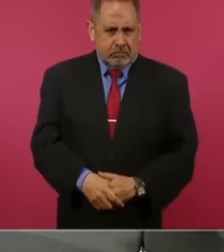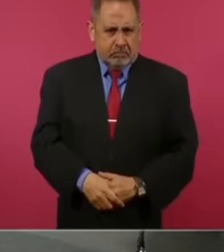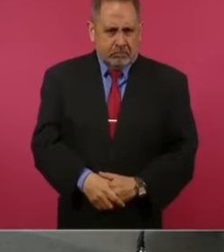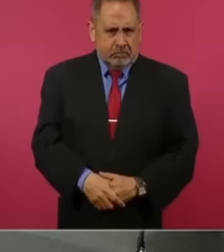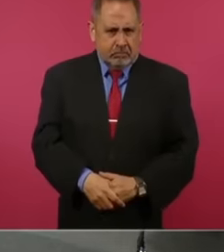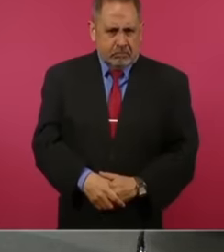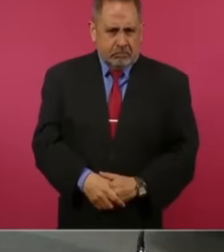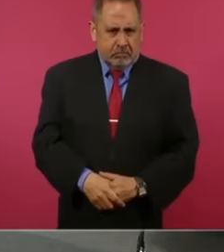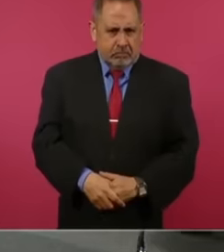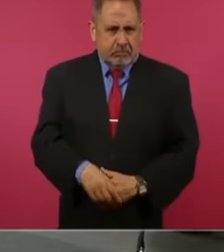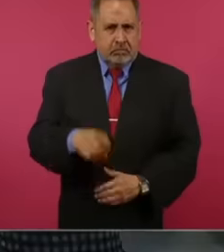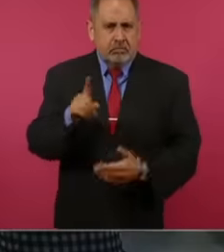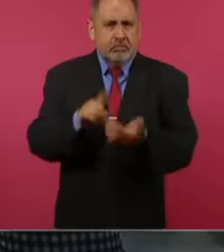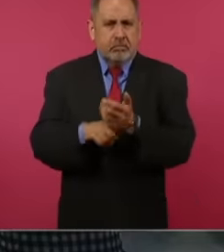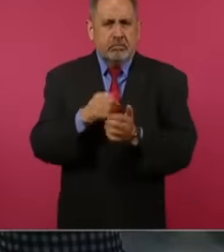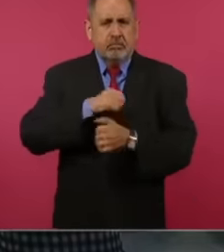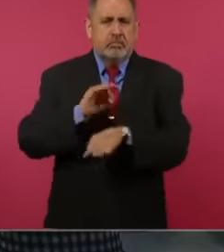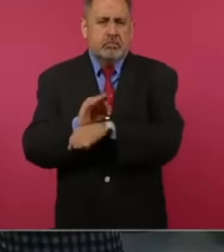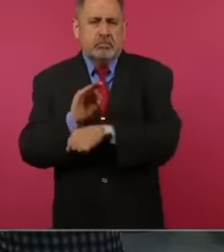¿Infringiste ese reglamento? Es porque está del lado de usted.